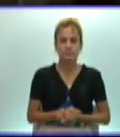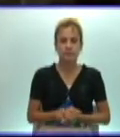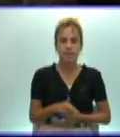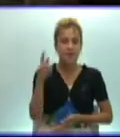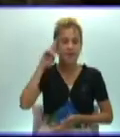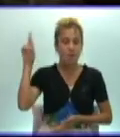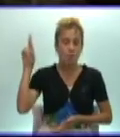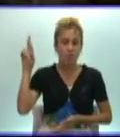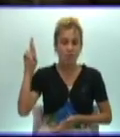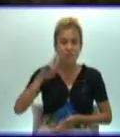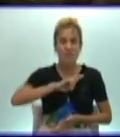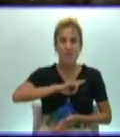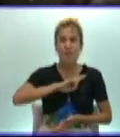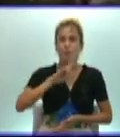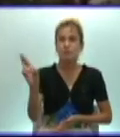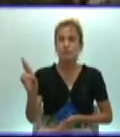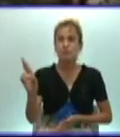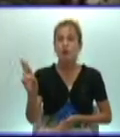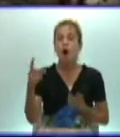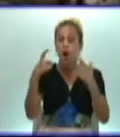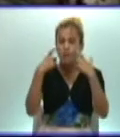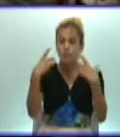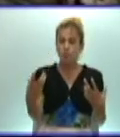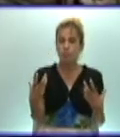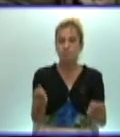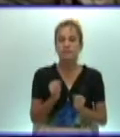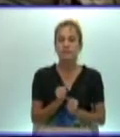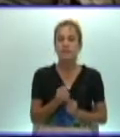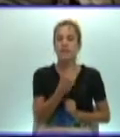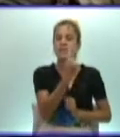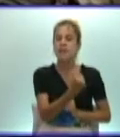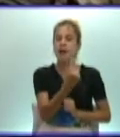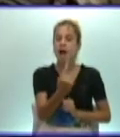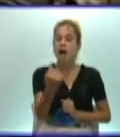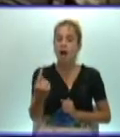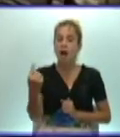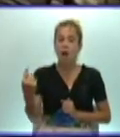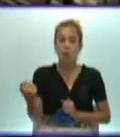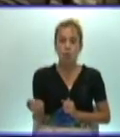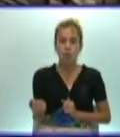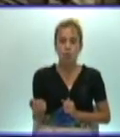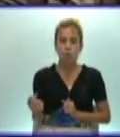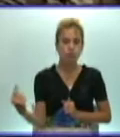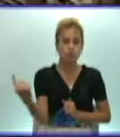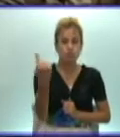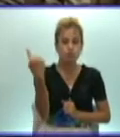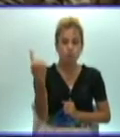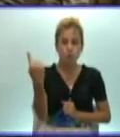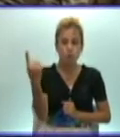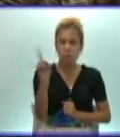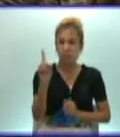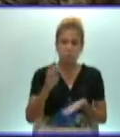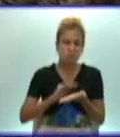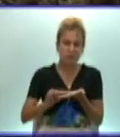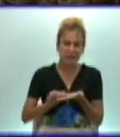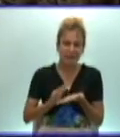Acuérdense que la revolución es lo importante y que cada uno de nosotros solo no vale